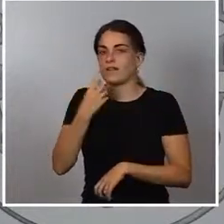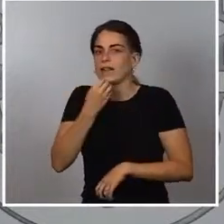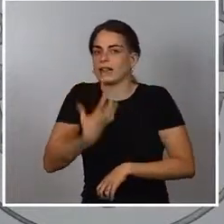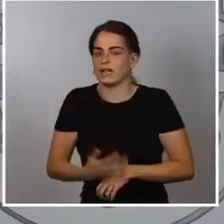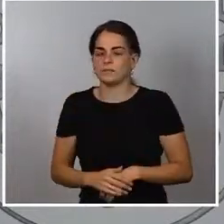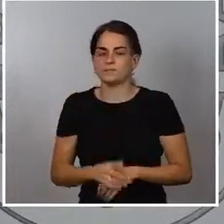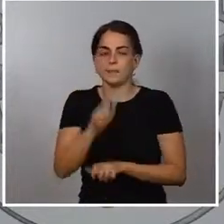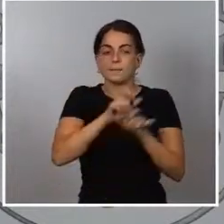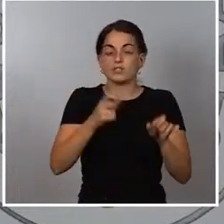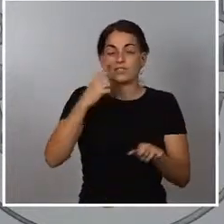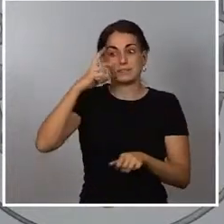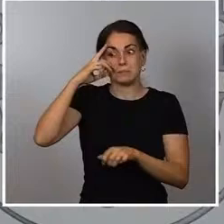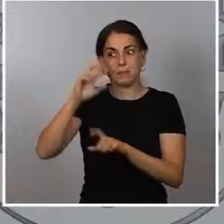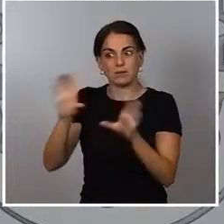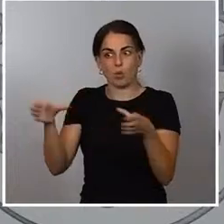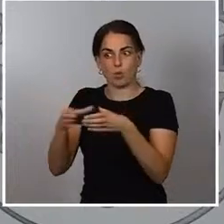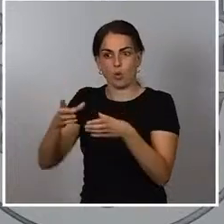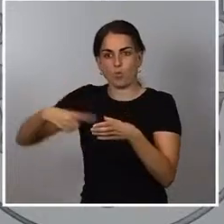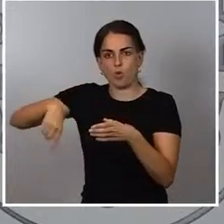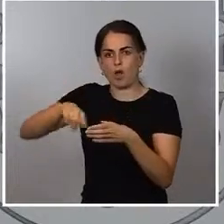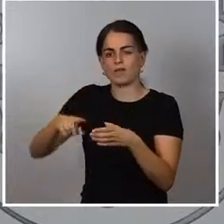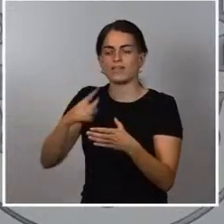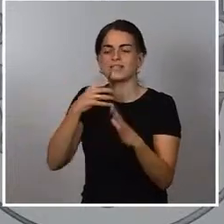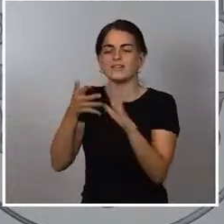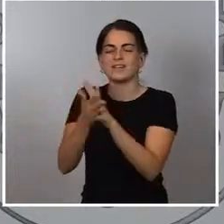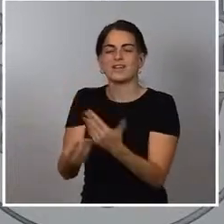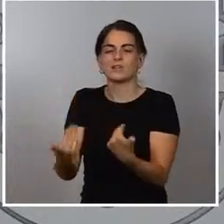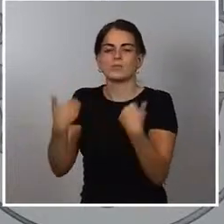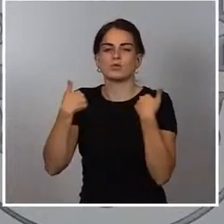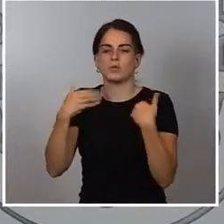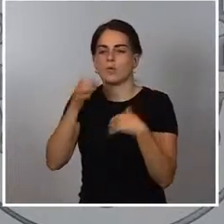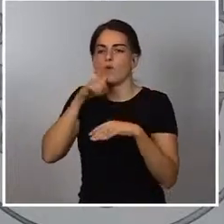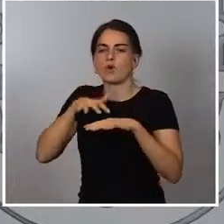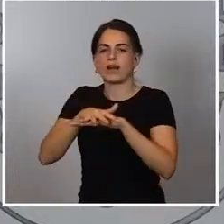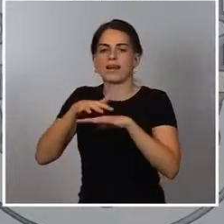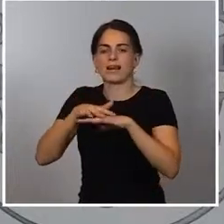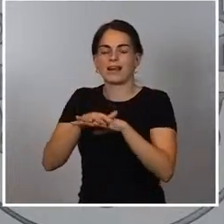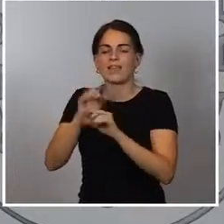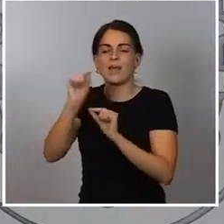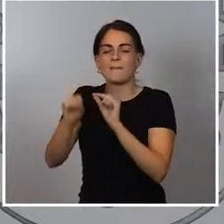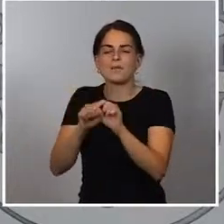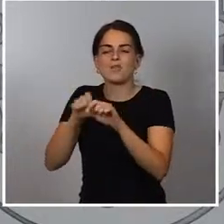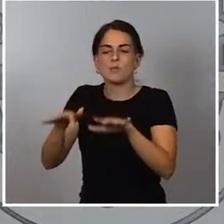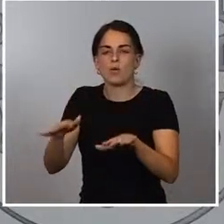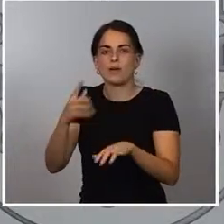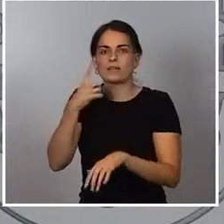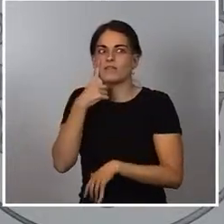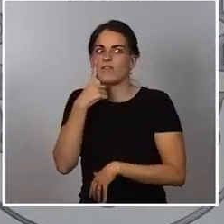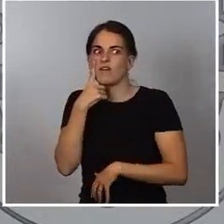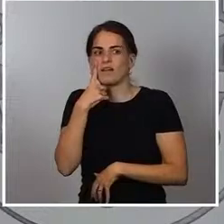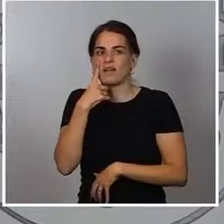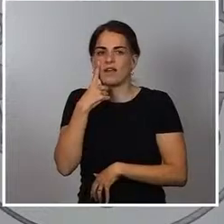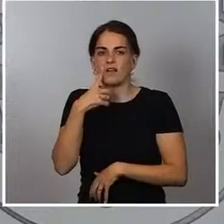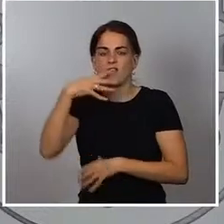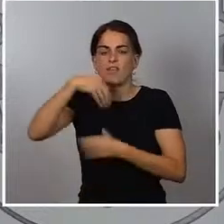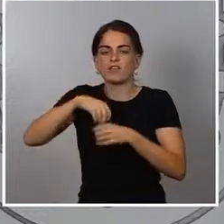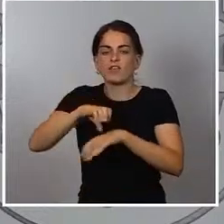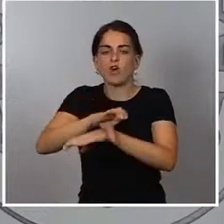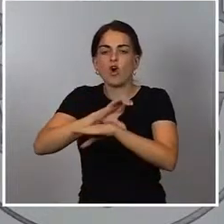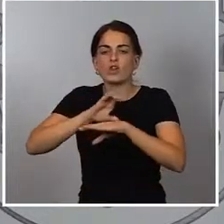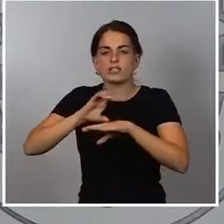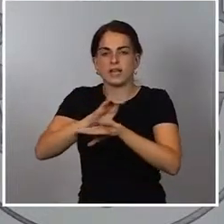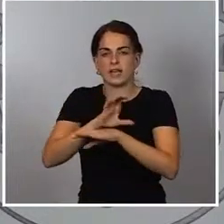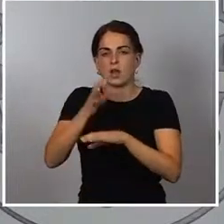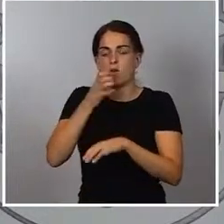que son los responsables de la red epidemiológica la red de vigilancia de las consejerías de las distintas comunidades autónomas y